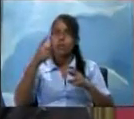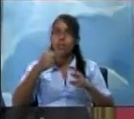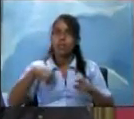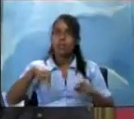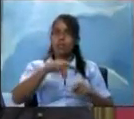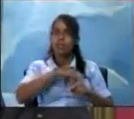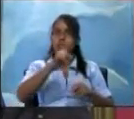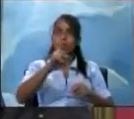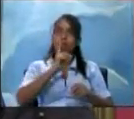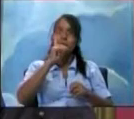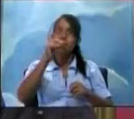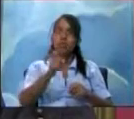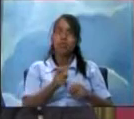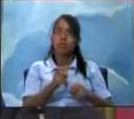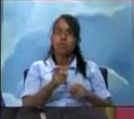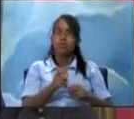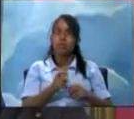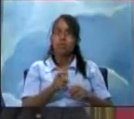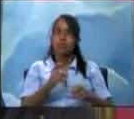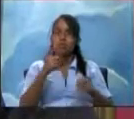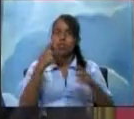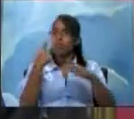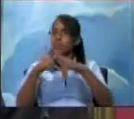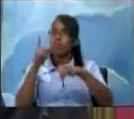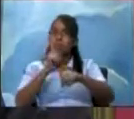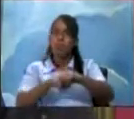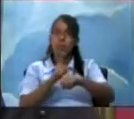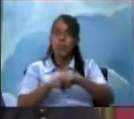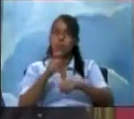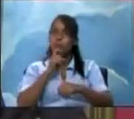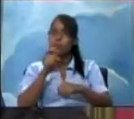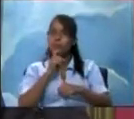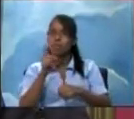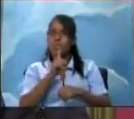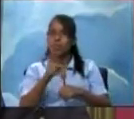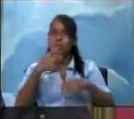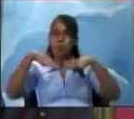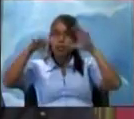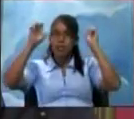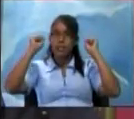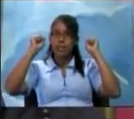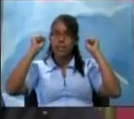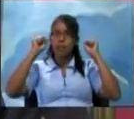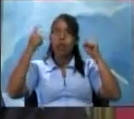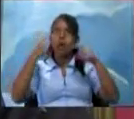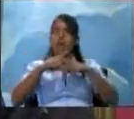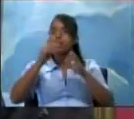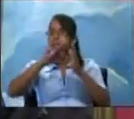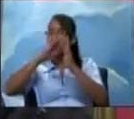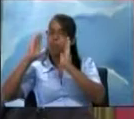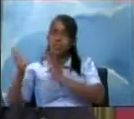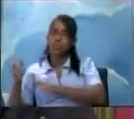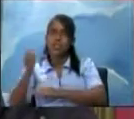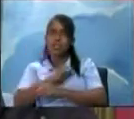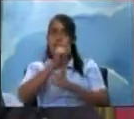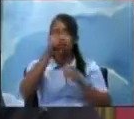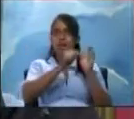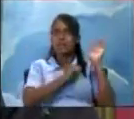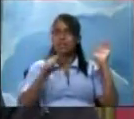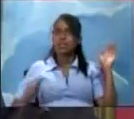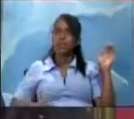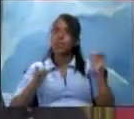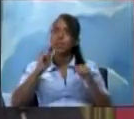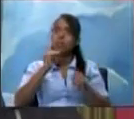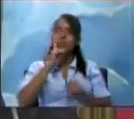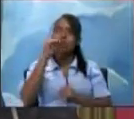cuando nosotros le preguntamos. Cuando hay momentos difíciles que no entendemos, hay que apartarse con el Señor